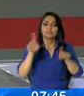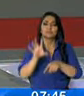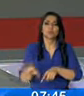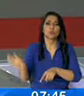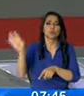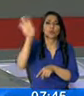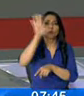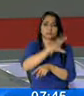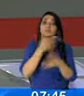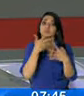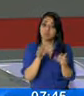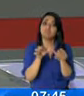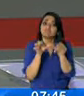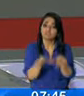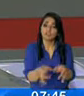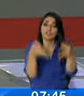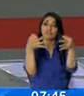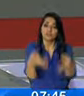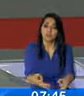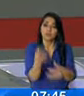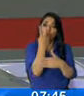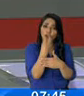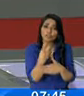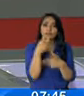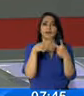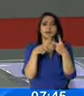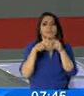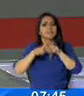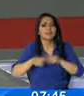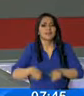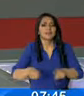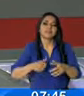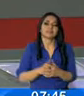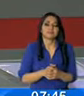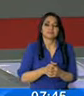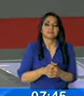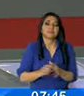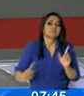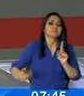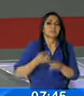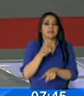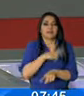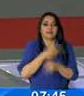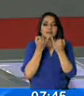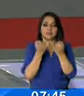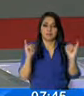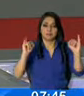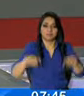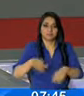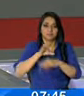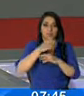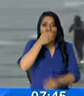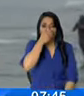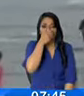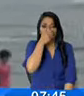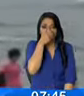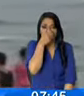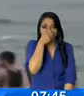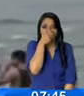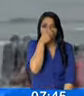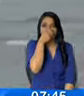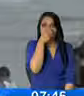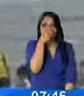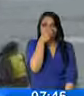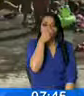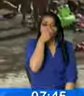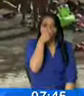reservaciones para este feriado este el feriado de la patria el primer grito de la independencia playas